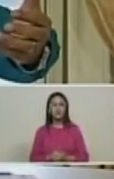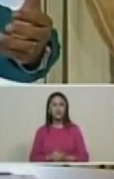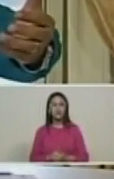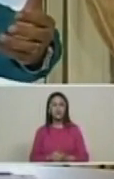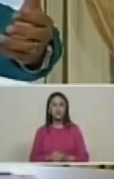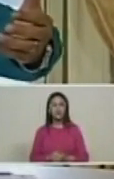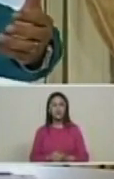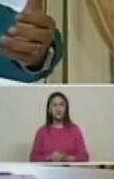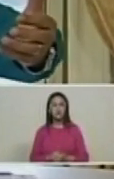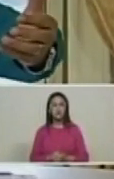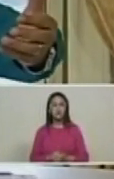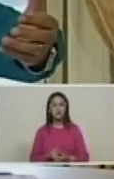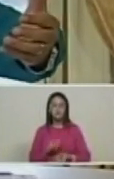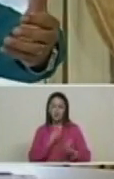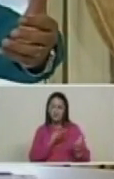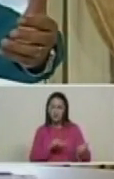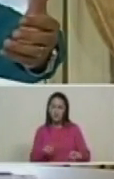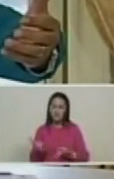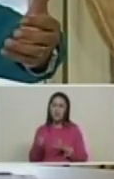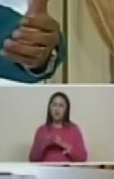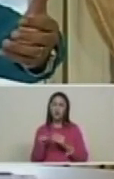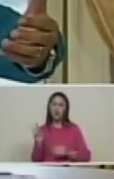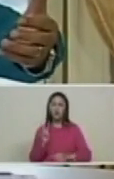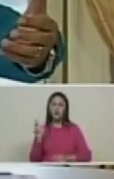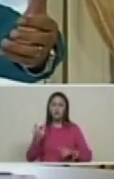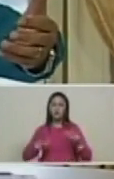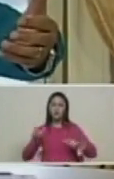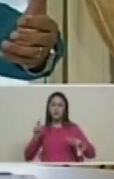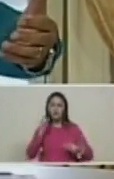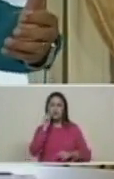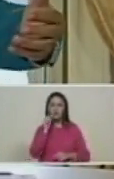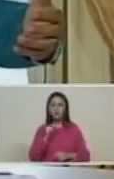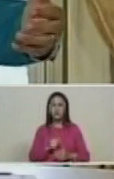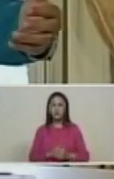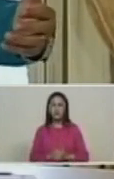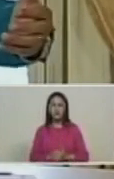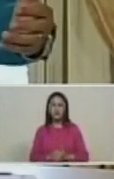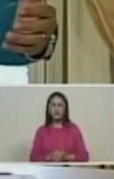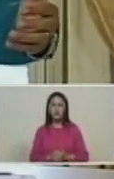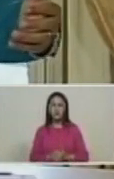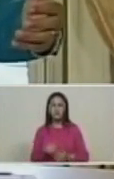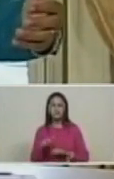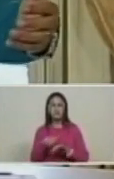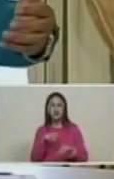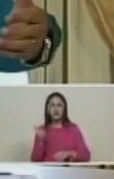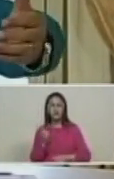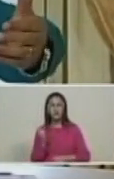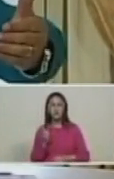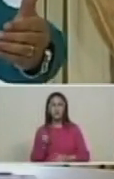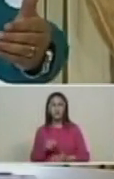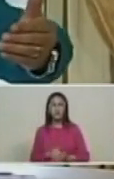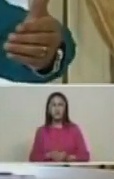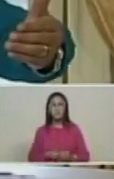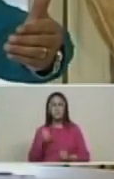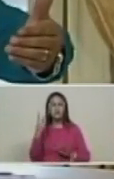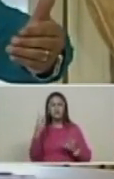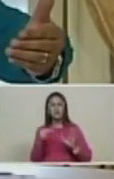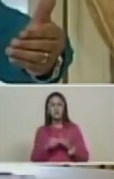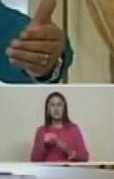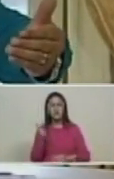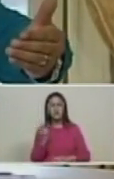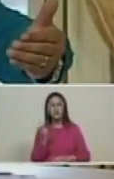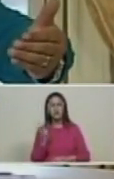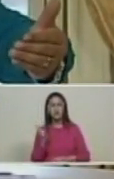brazos y le doy la bienvenida a todos los venezolanos, miles de venezolanos, ya van más de 7.000 venezolanos